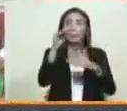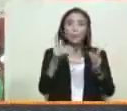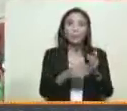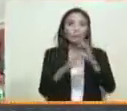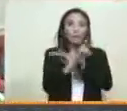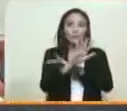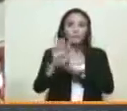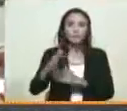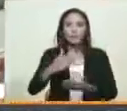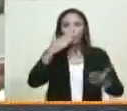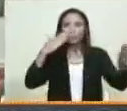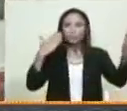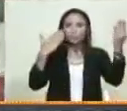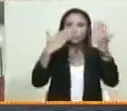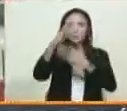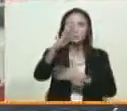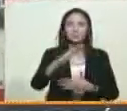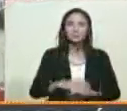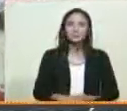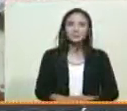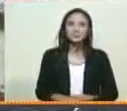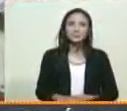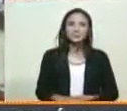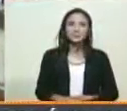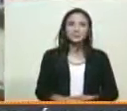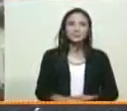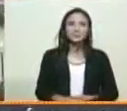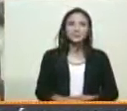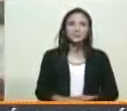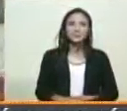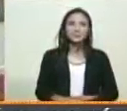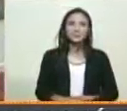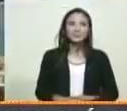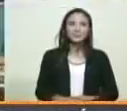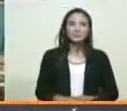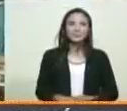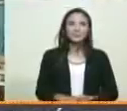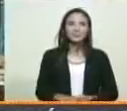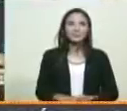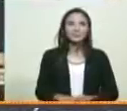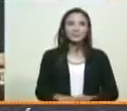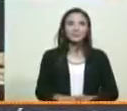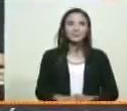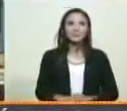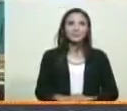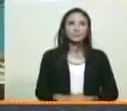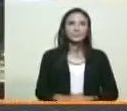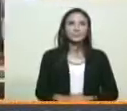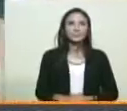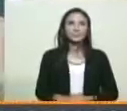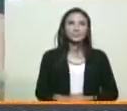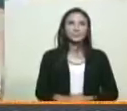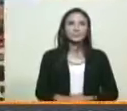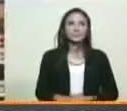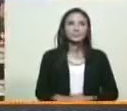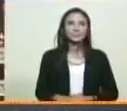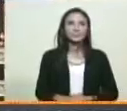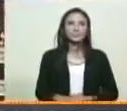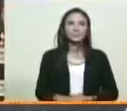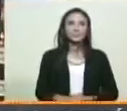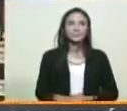2019-2025. Así lo declaro ante este cielo hermoso, ante este pueblo hermoso.